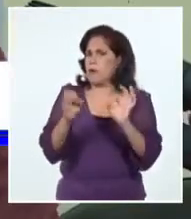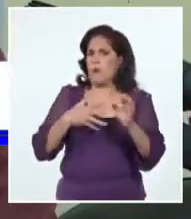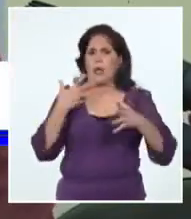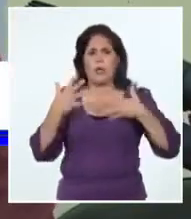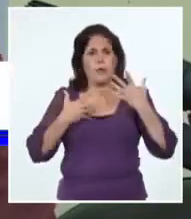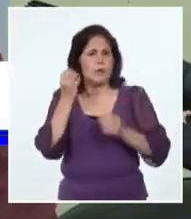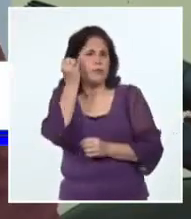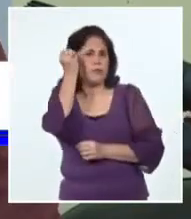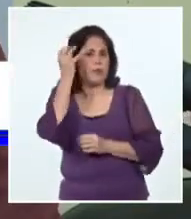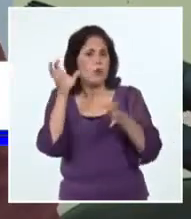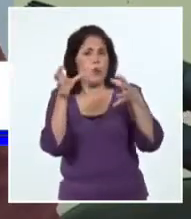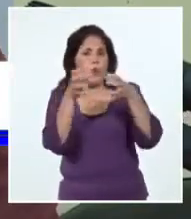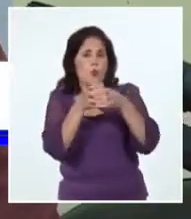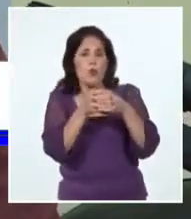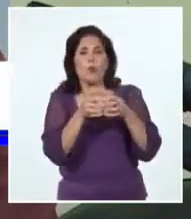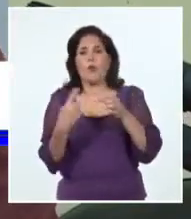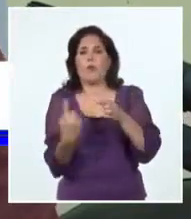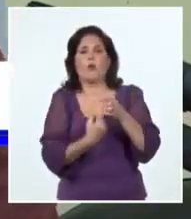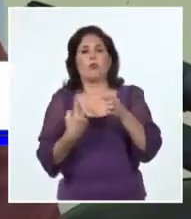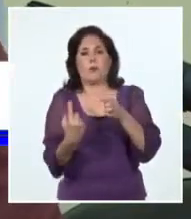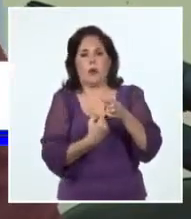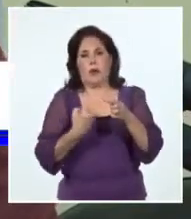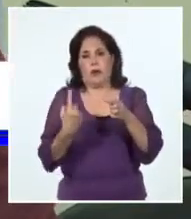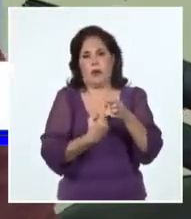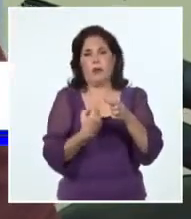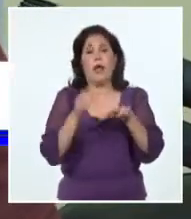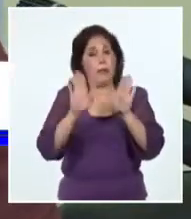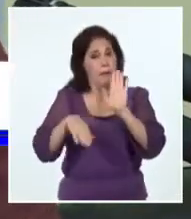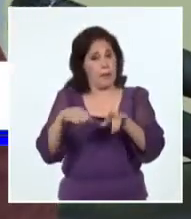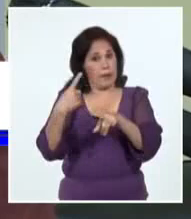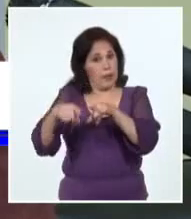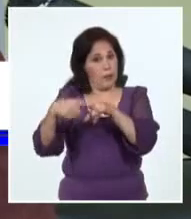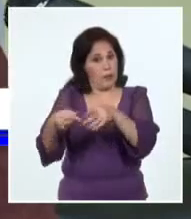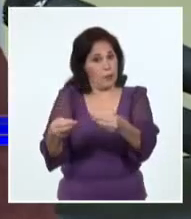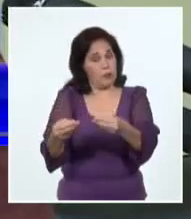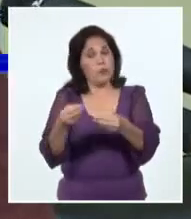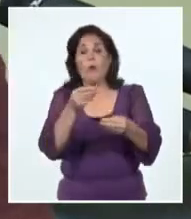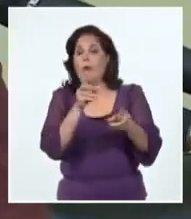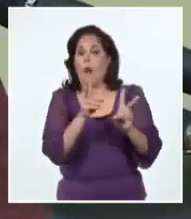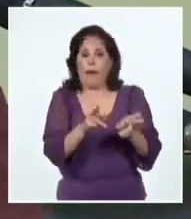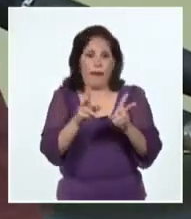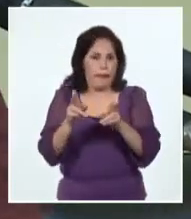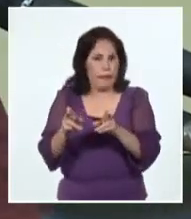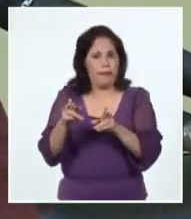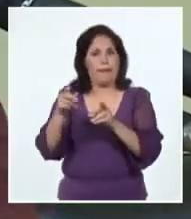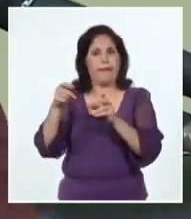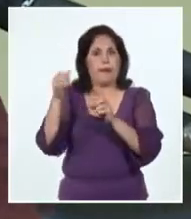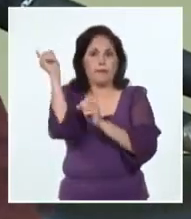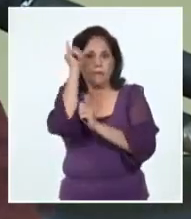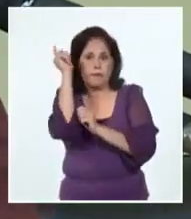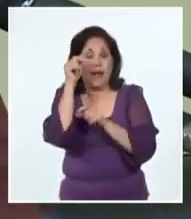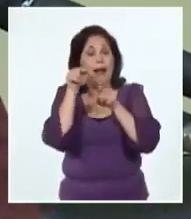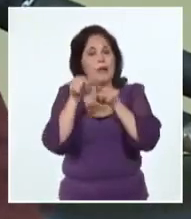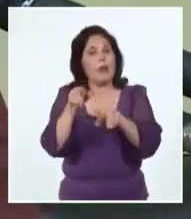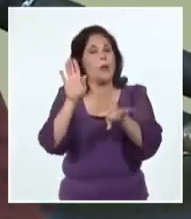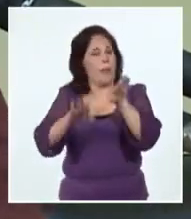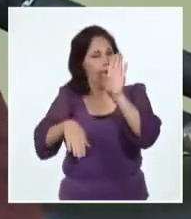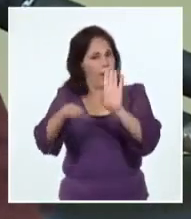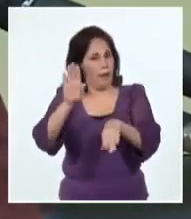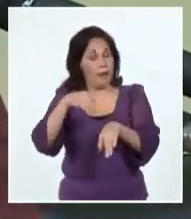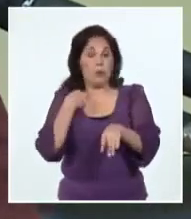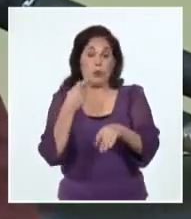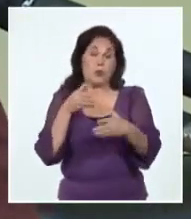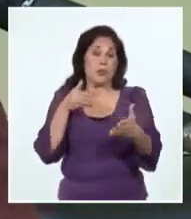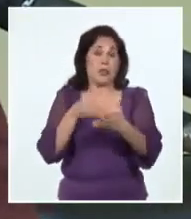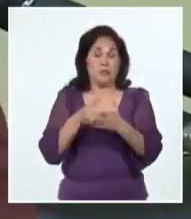estimulando la creación de un equipo multimedia que depende de los recursos humanos que tiene la emisora, y que quizás eso es el mayor limitante que